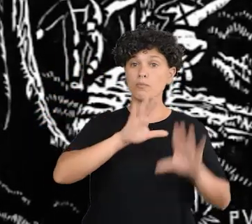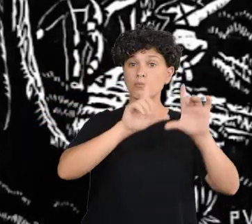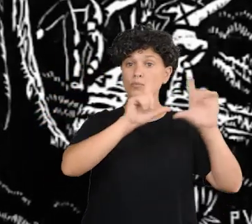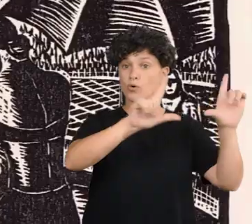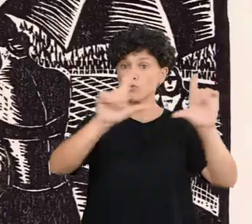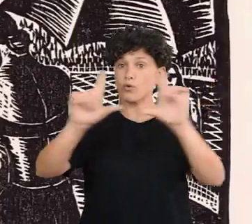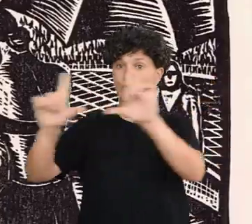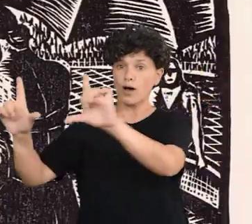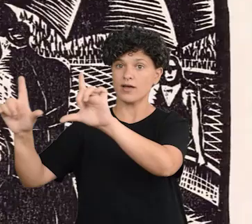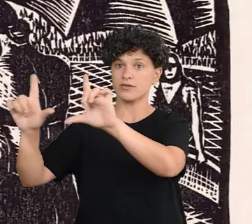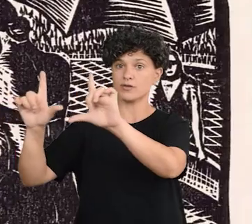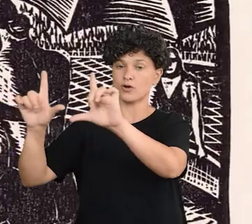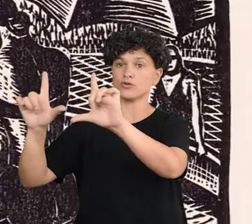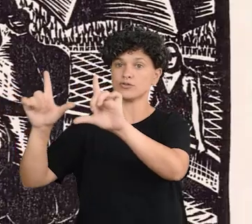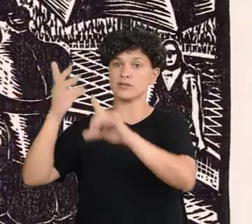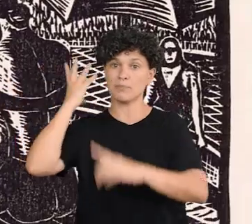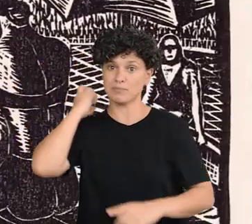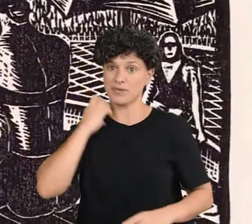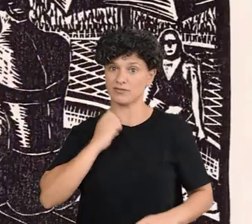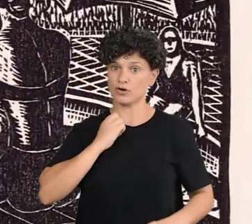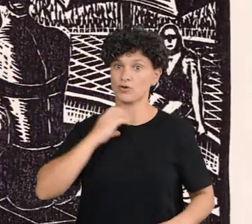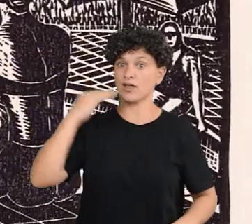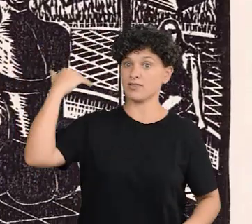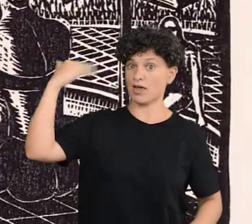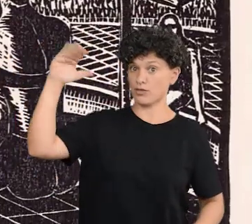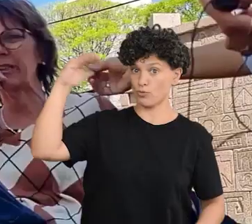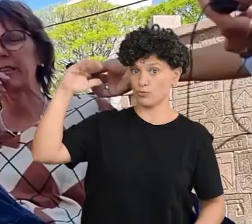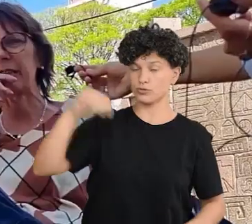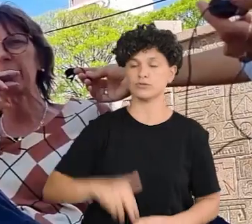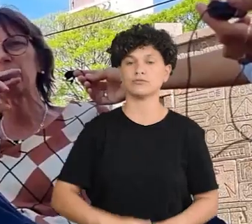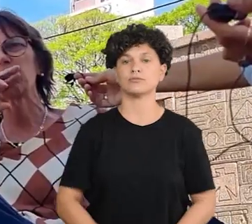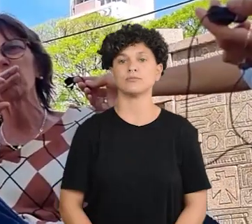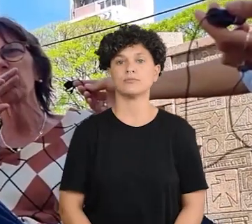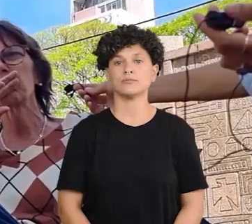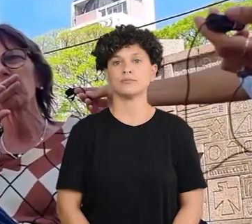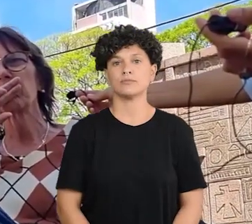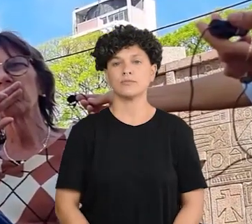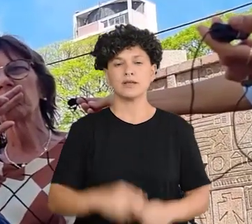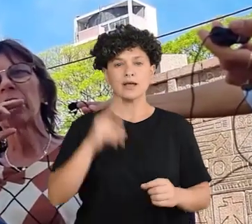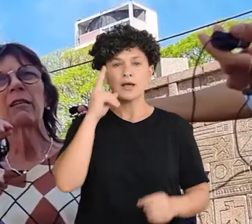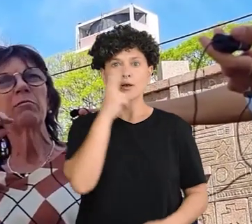adultos. Hay muchas obras que no están acá ahora expuestas,